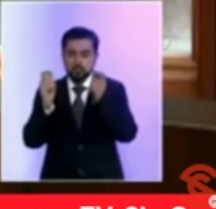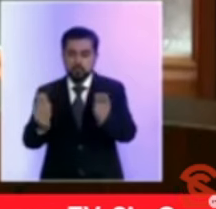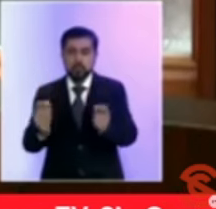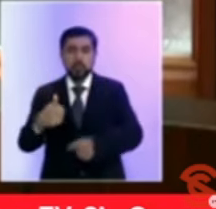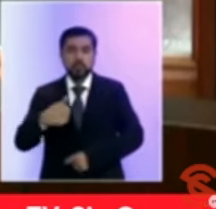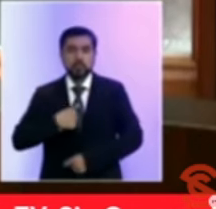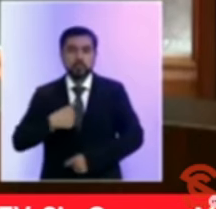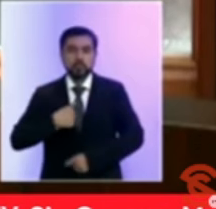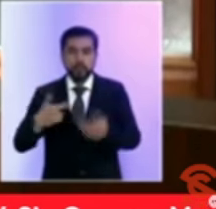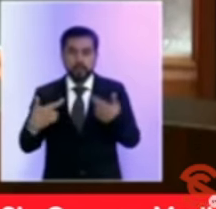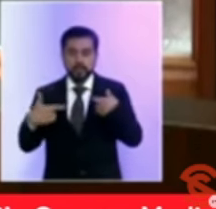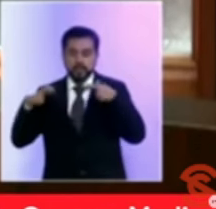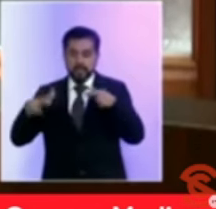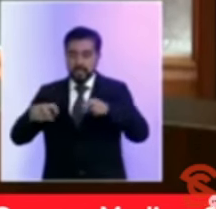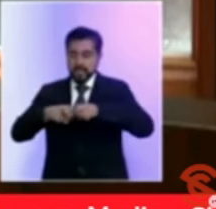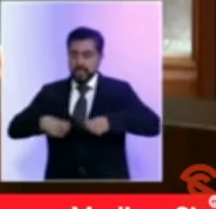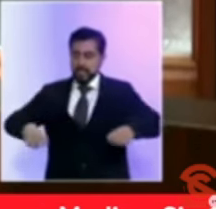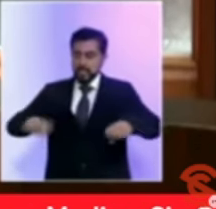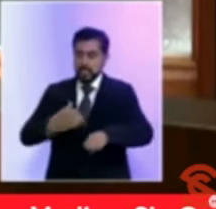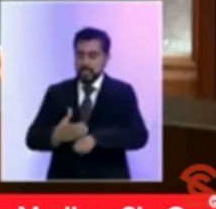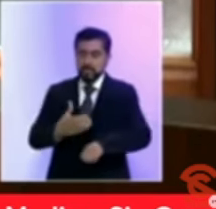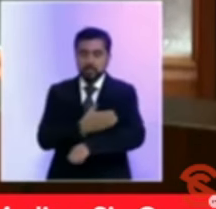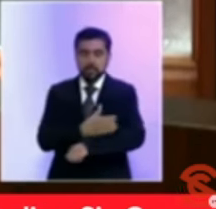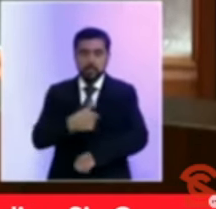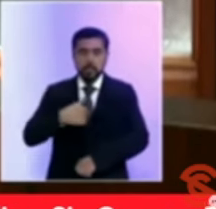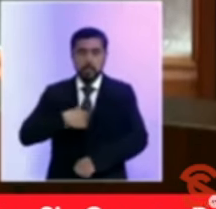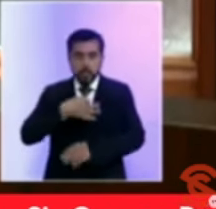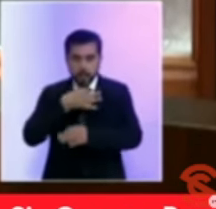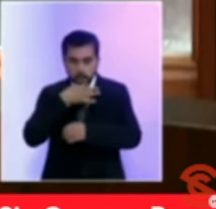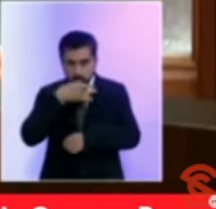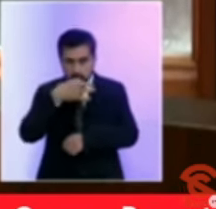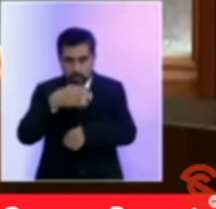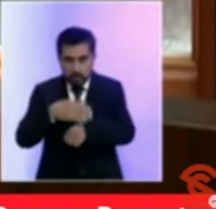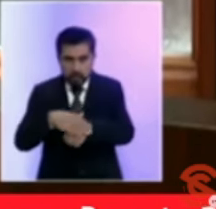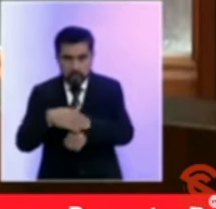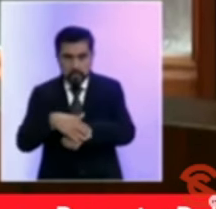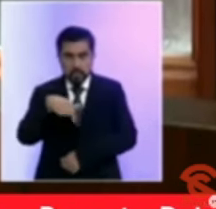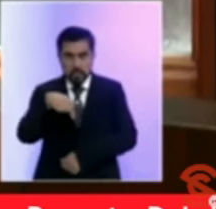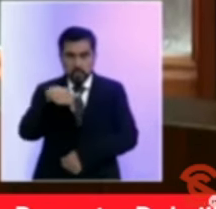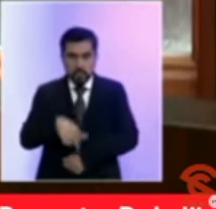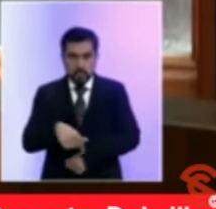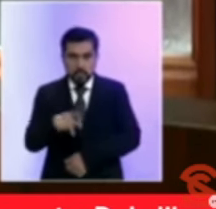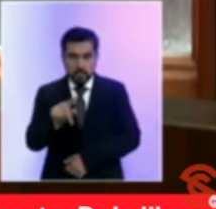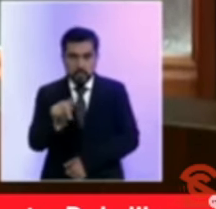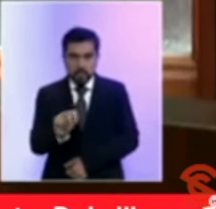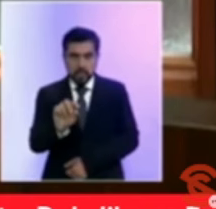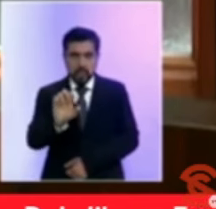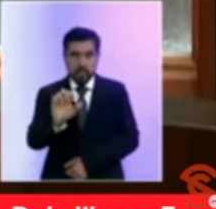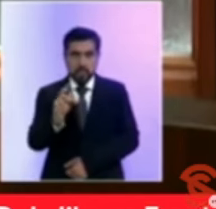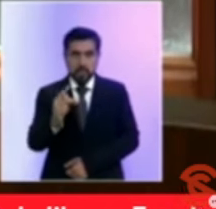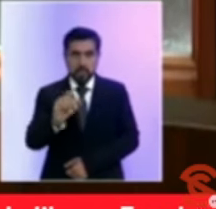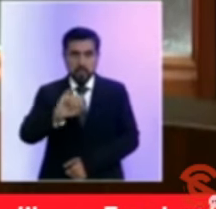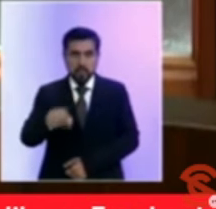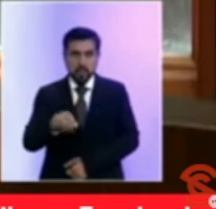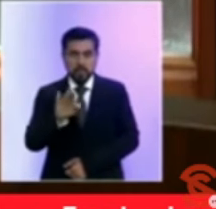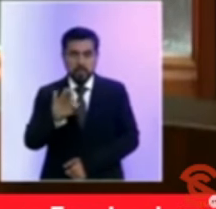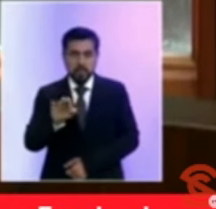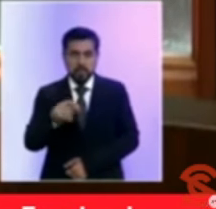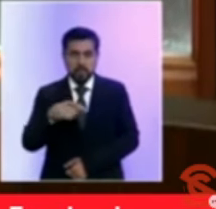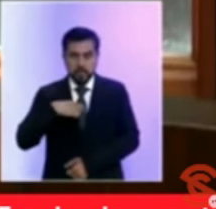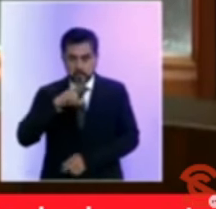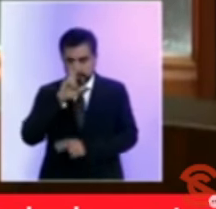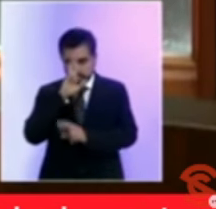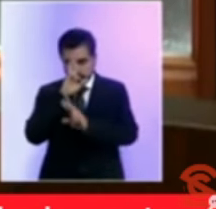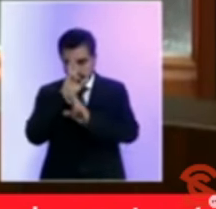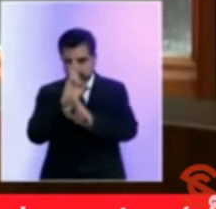le Expreso que este tribunal electoral guarda para usted un profundo respeto